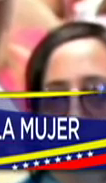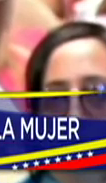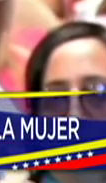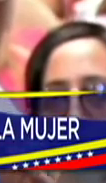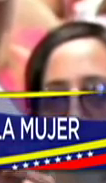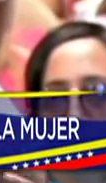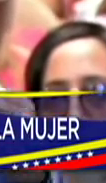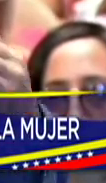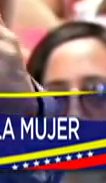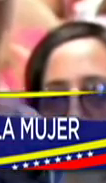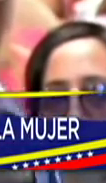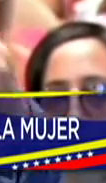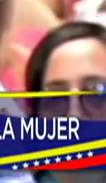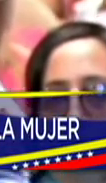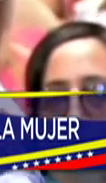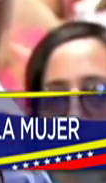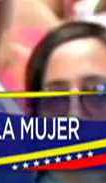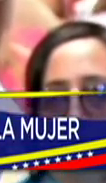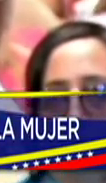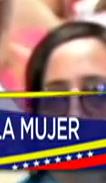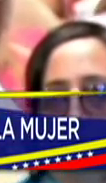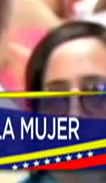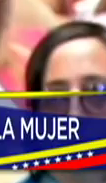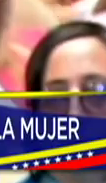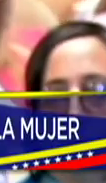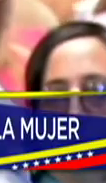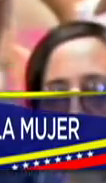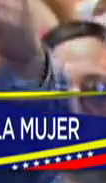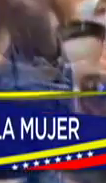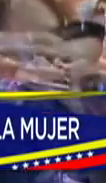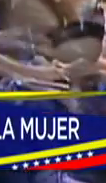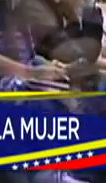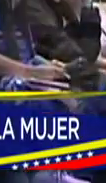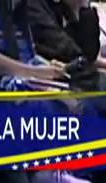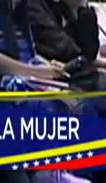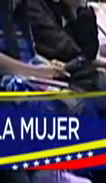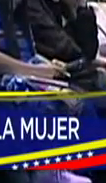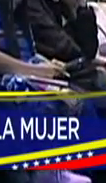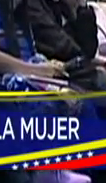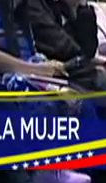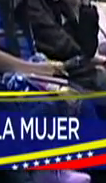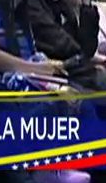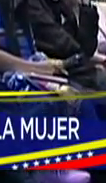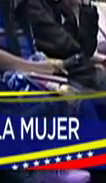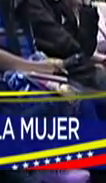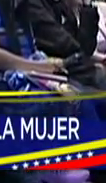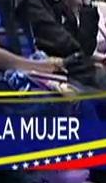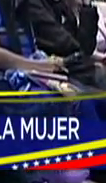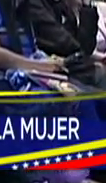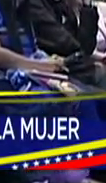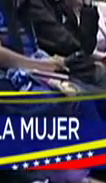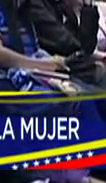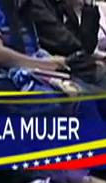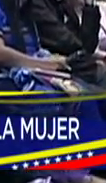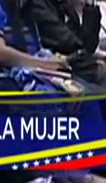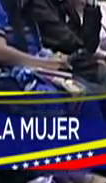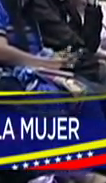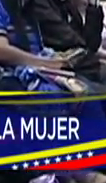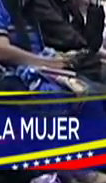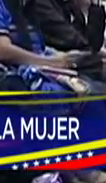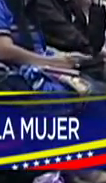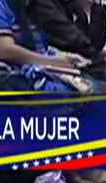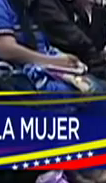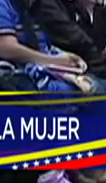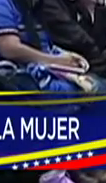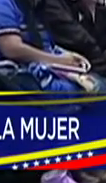manera temprana. Apenas la mesa técnica tenga resultados, yo le voy a informar a usted, ciudadano presidente, de